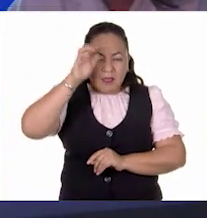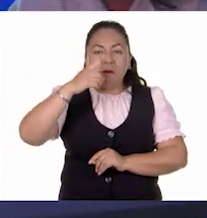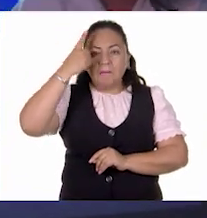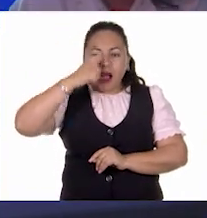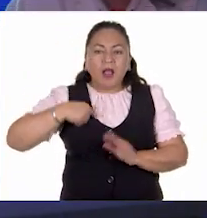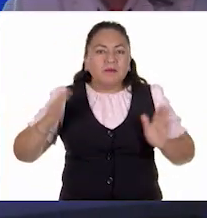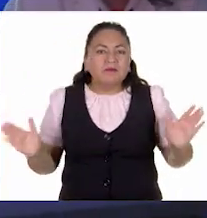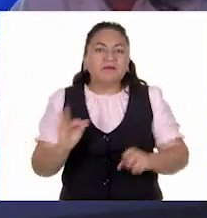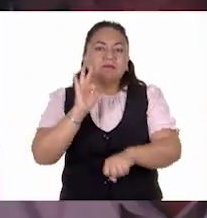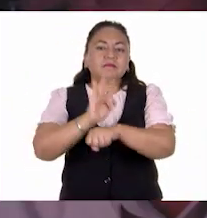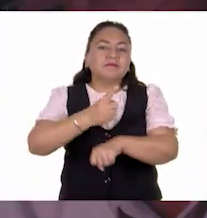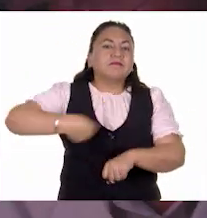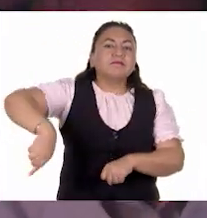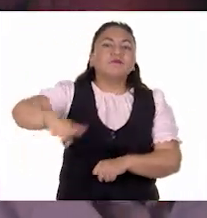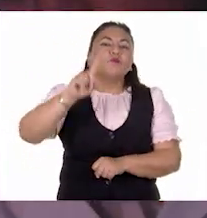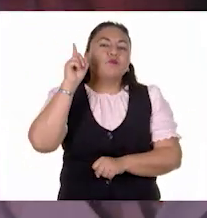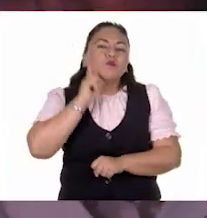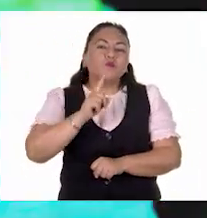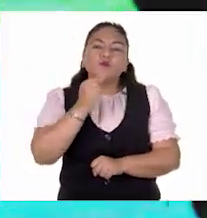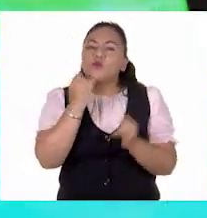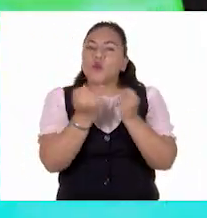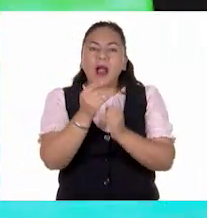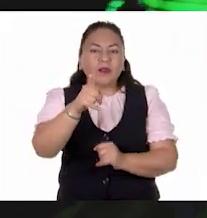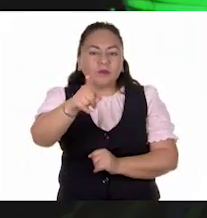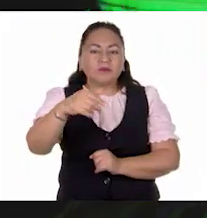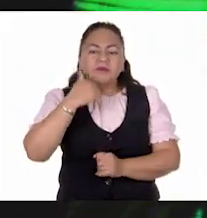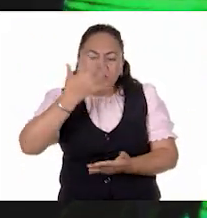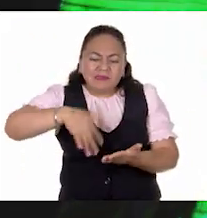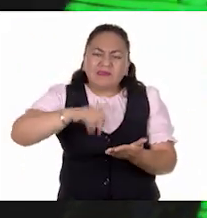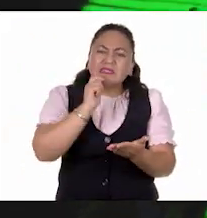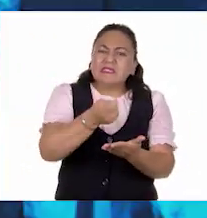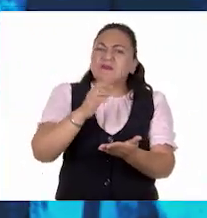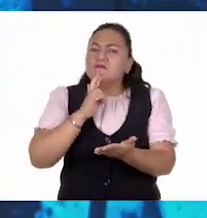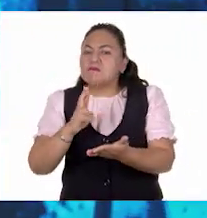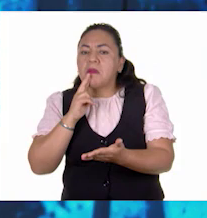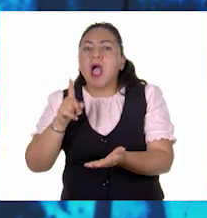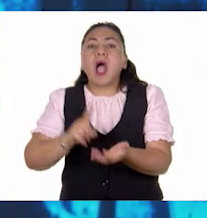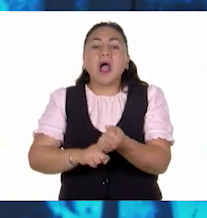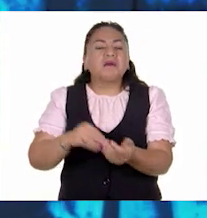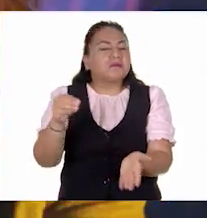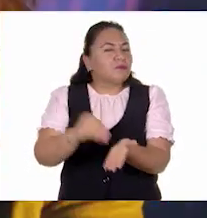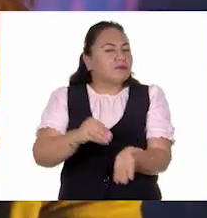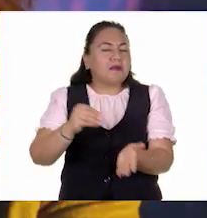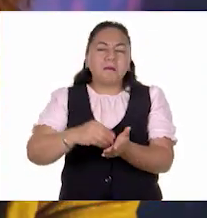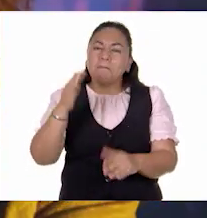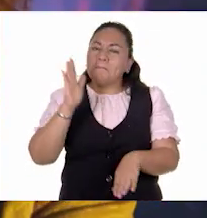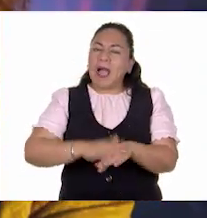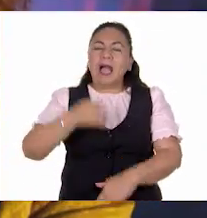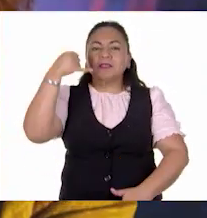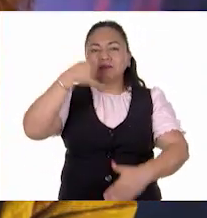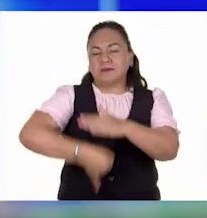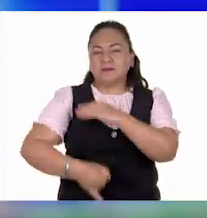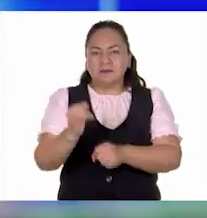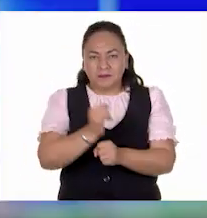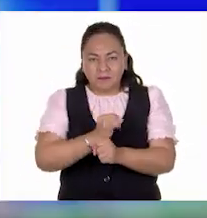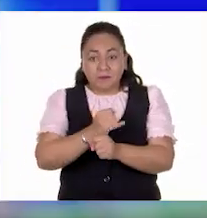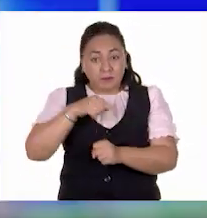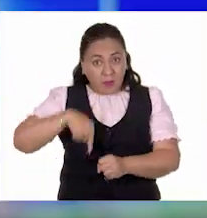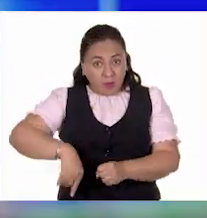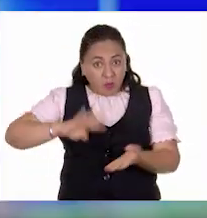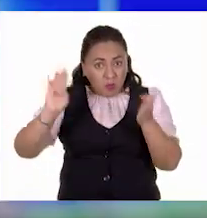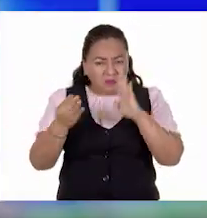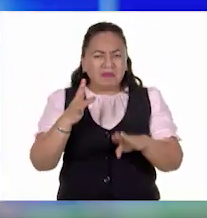de estimular a las niñas que, como tú, han buscado respuestas en donde aún falta mucho por investigar. En el